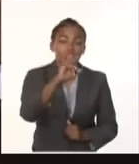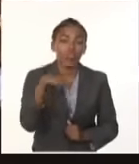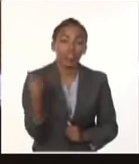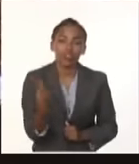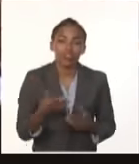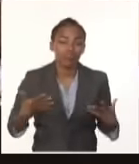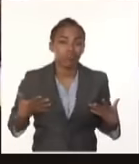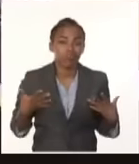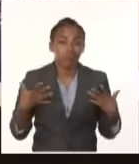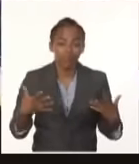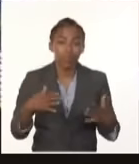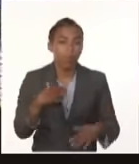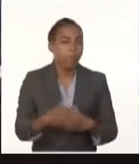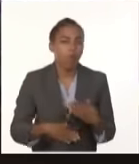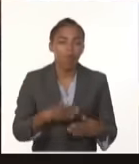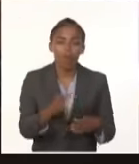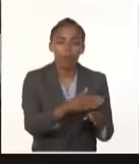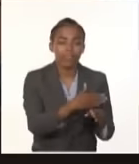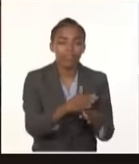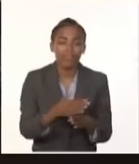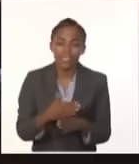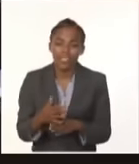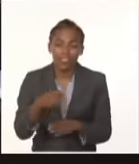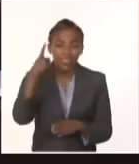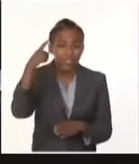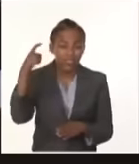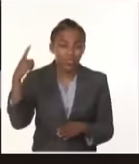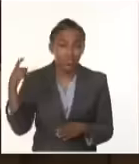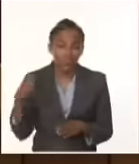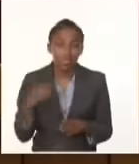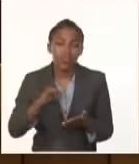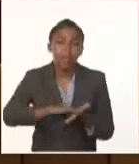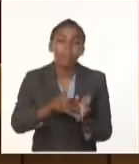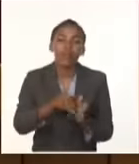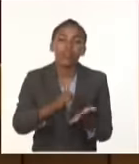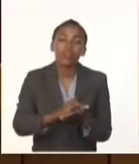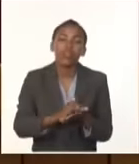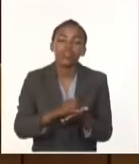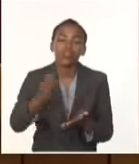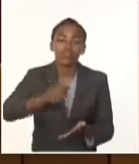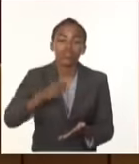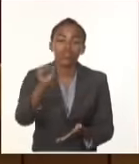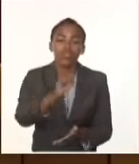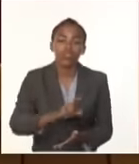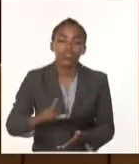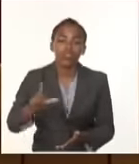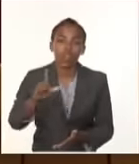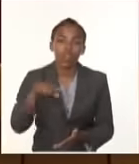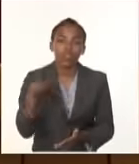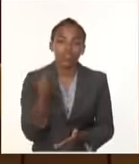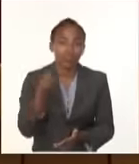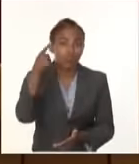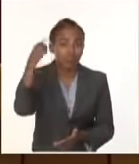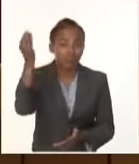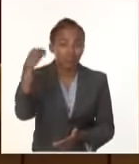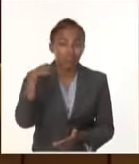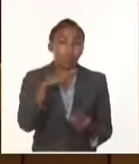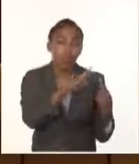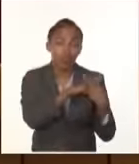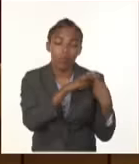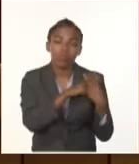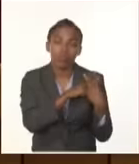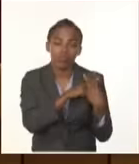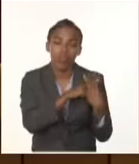enormes obstáculos a los sueños y proyectos de justicia social, conscientes de que es nuestra responsabilidad como